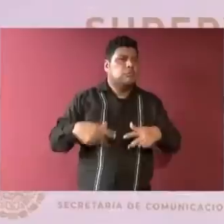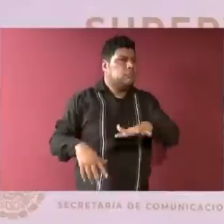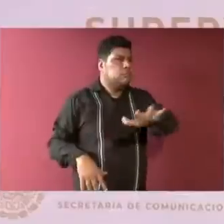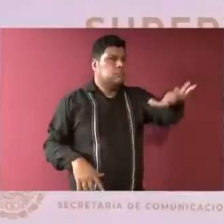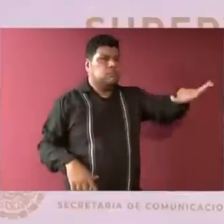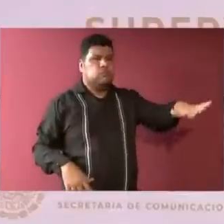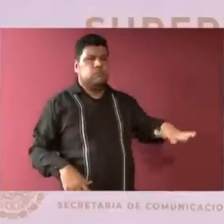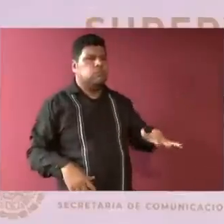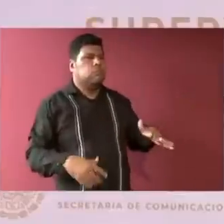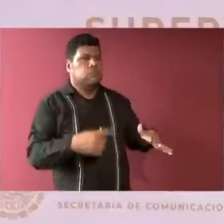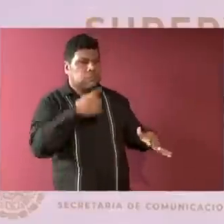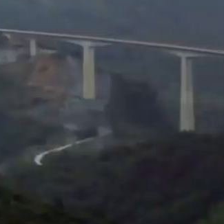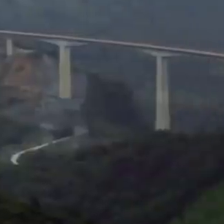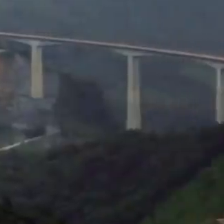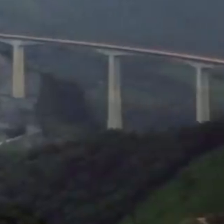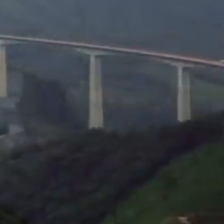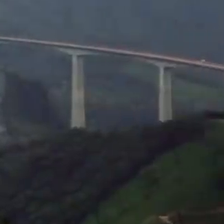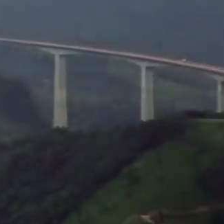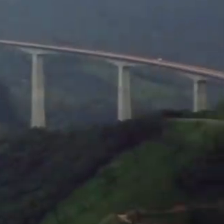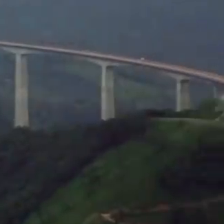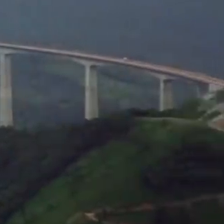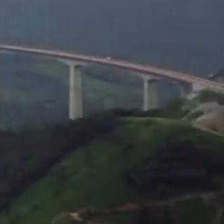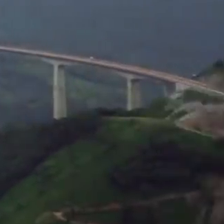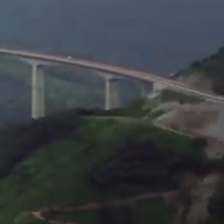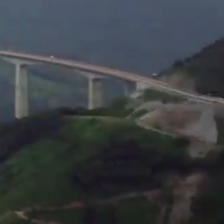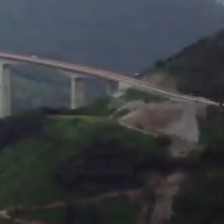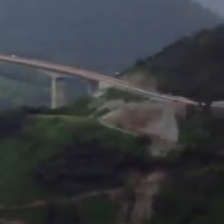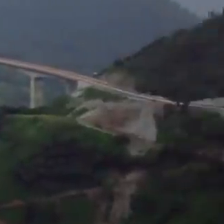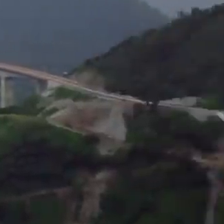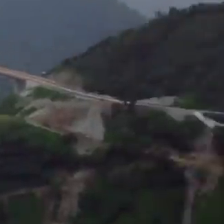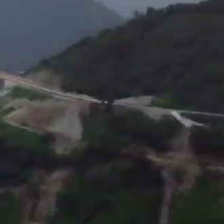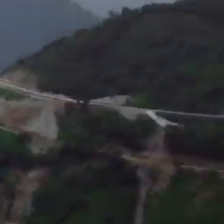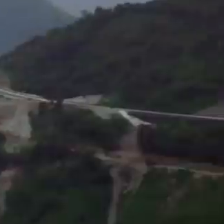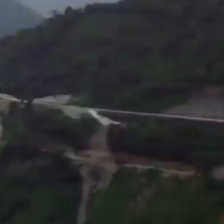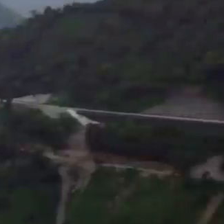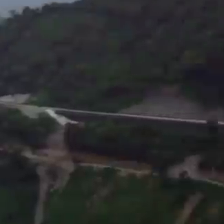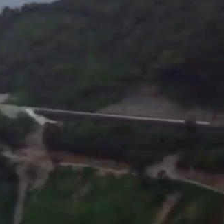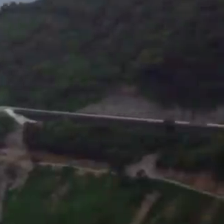pobladores de las comunidades, de los ejidos, de los municipios